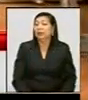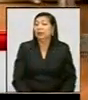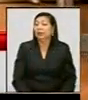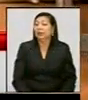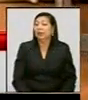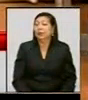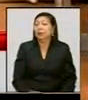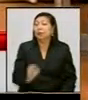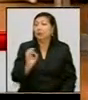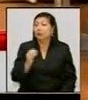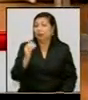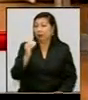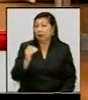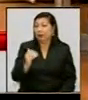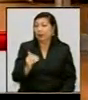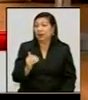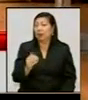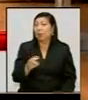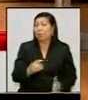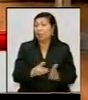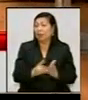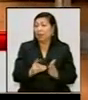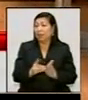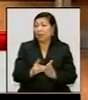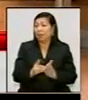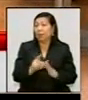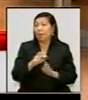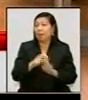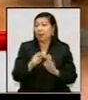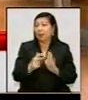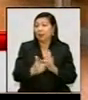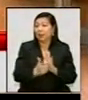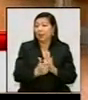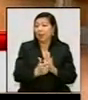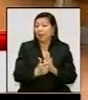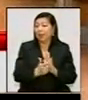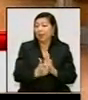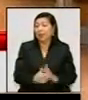tenemos como punto de agenda el predictamen recaído en el proyecto ley